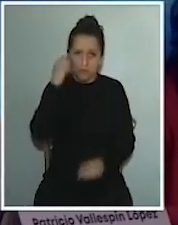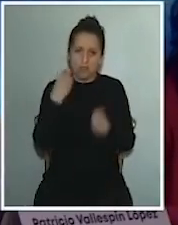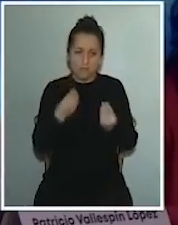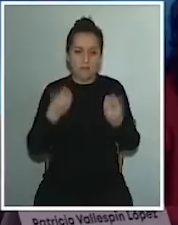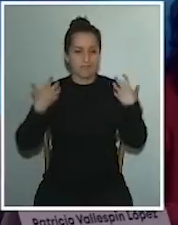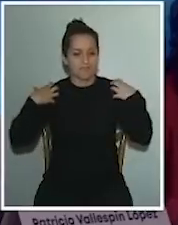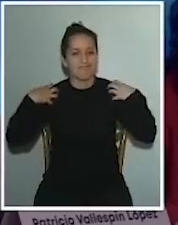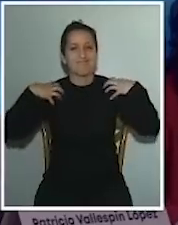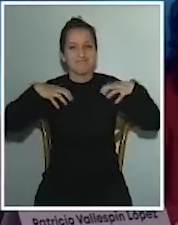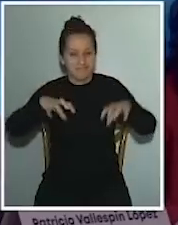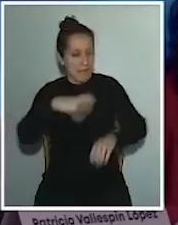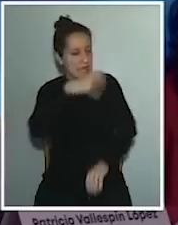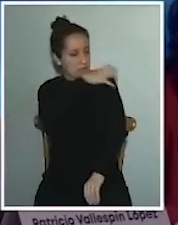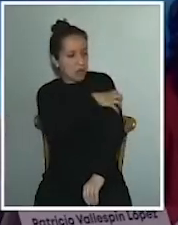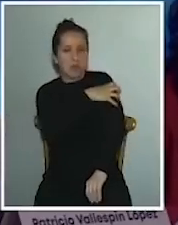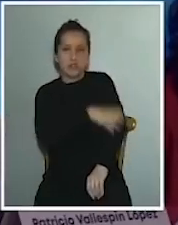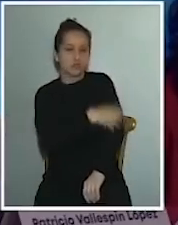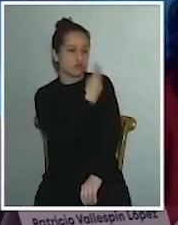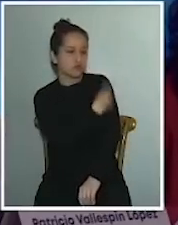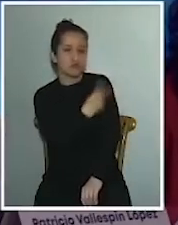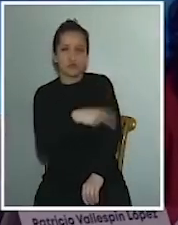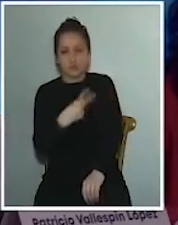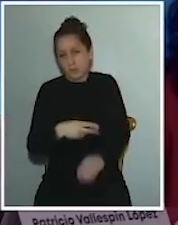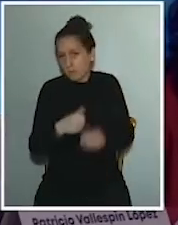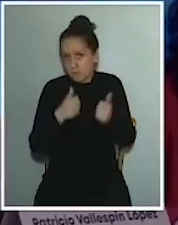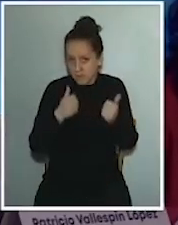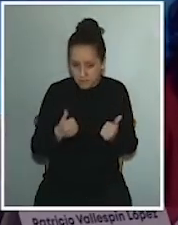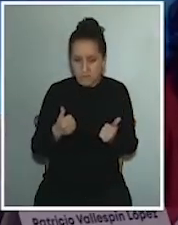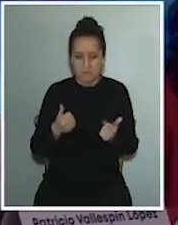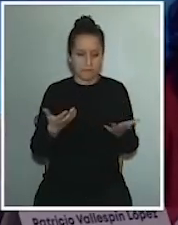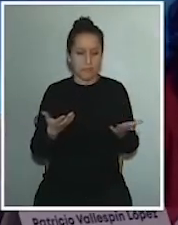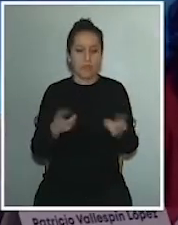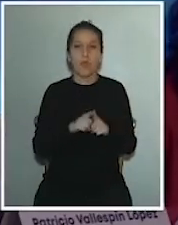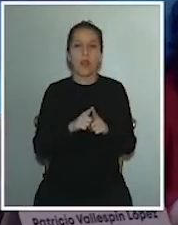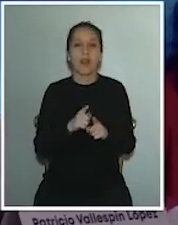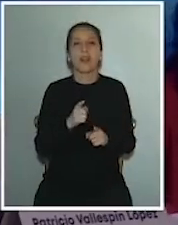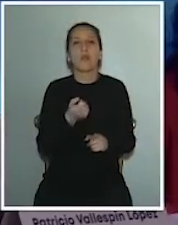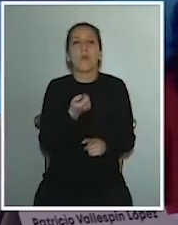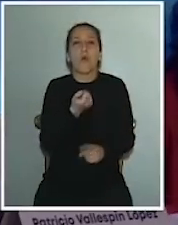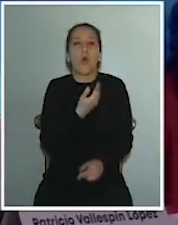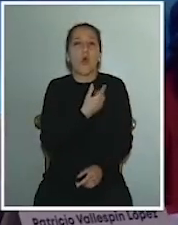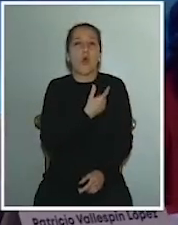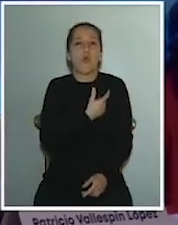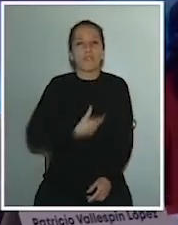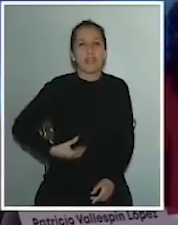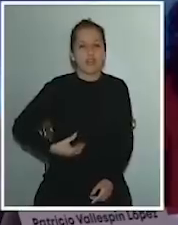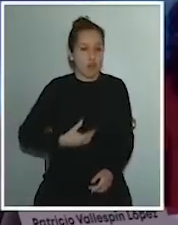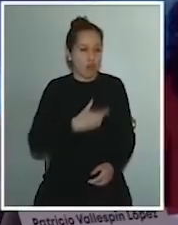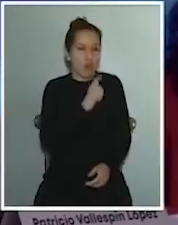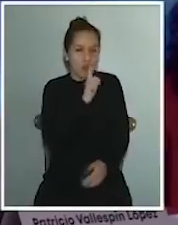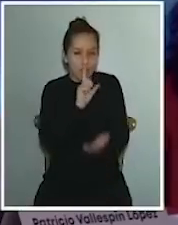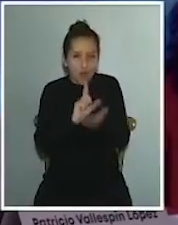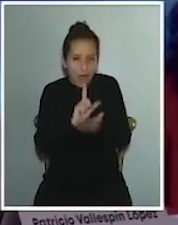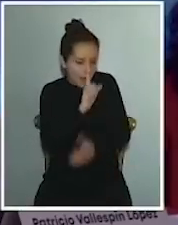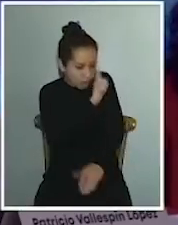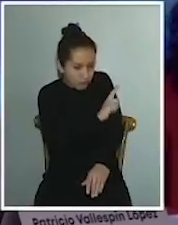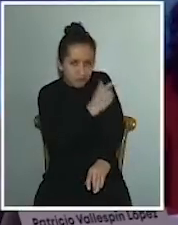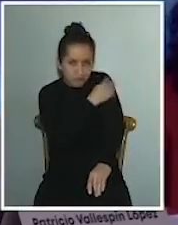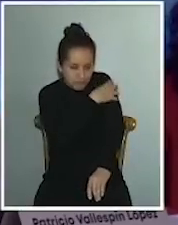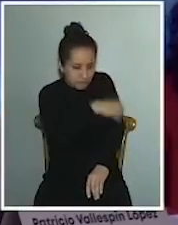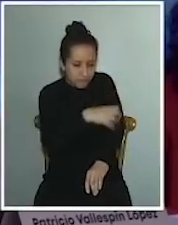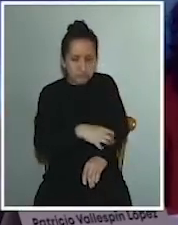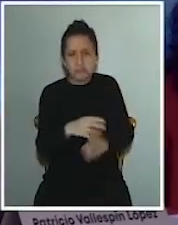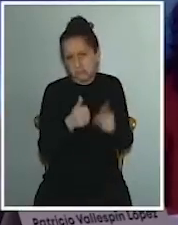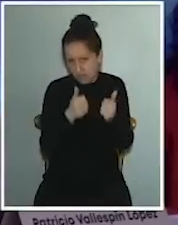traspasarle atribuciones a los gobiernos locales yo sí soy un gran defensor de que los gobiernos locales